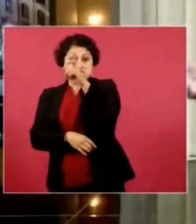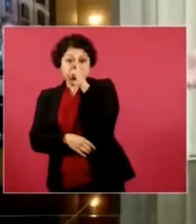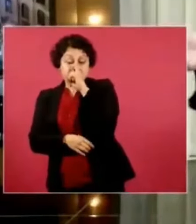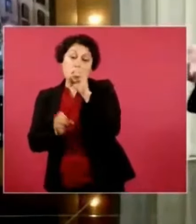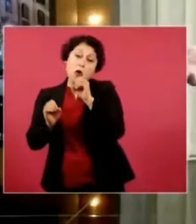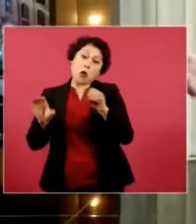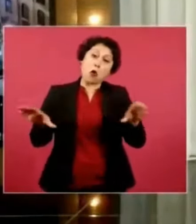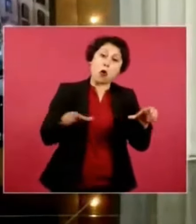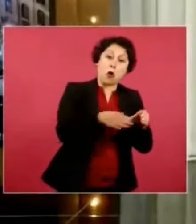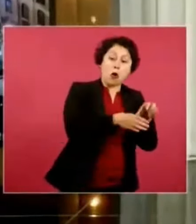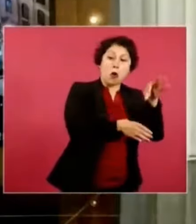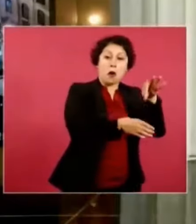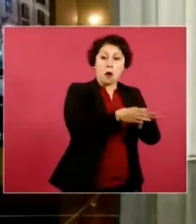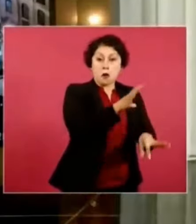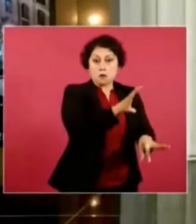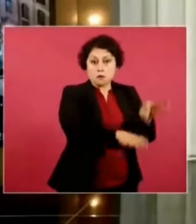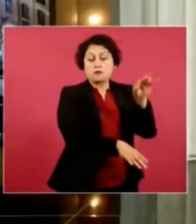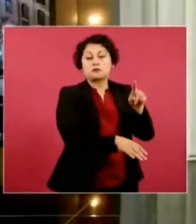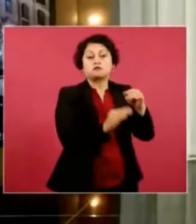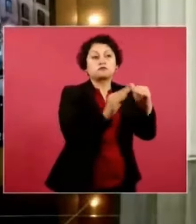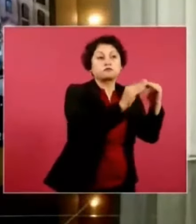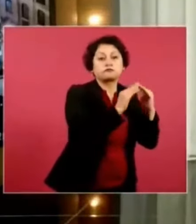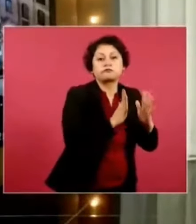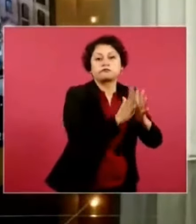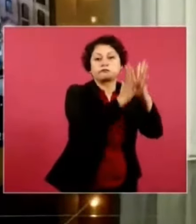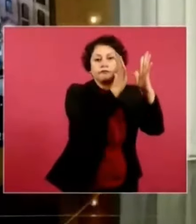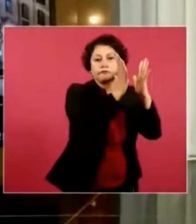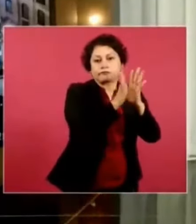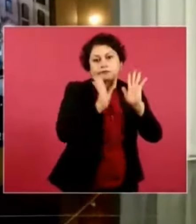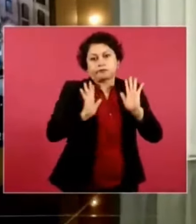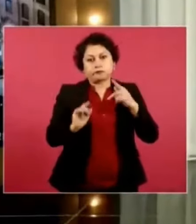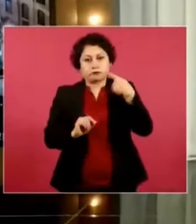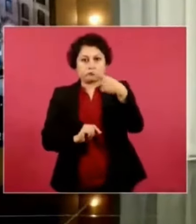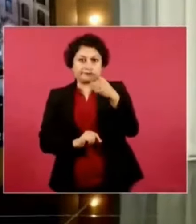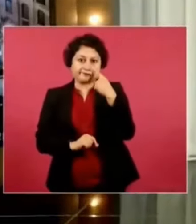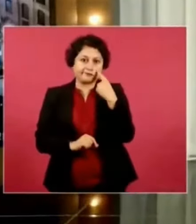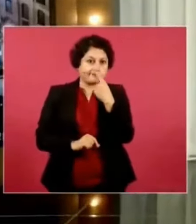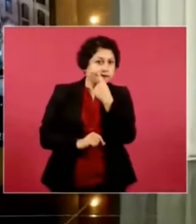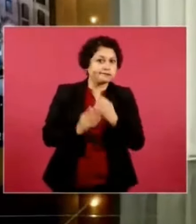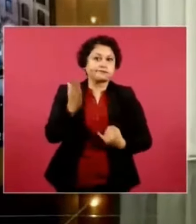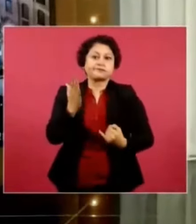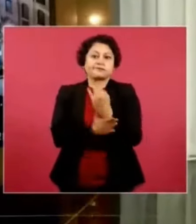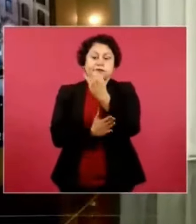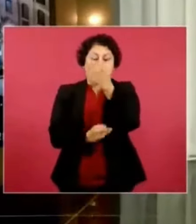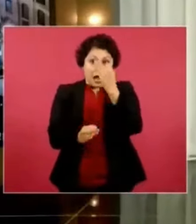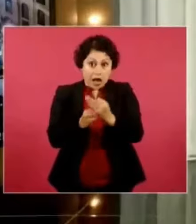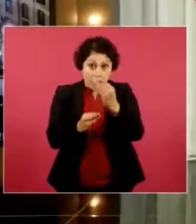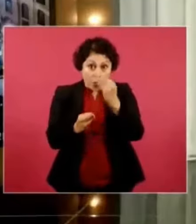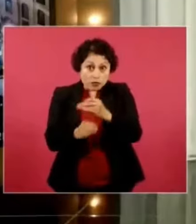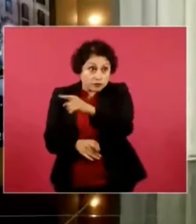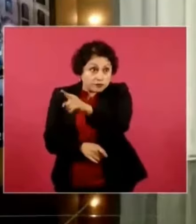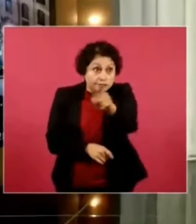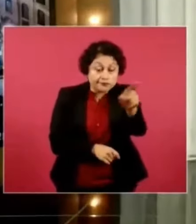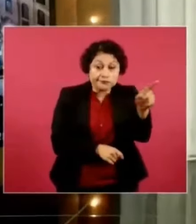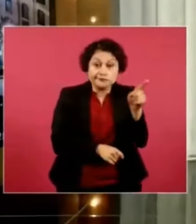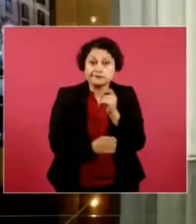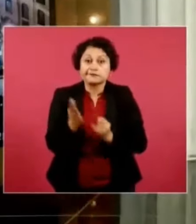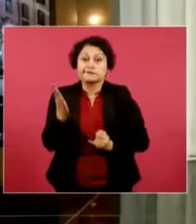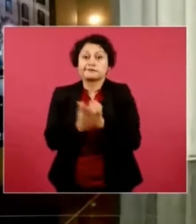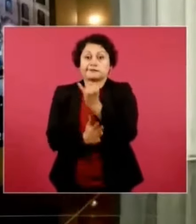este tiempo no se vale transferir la responsabilidad de cada uno de ustedes a una